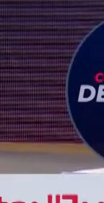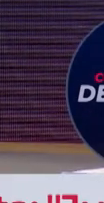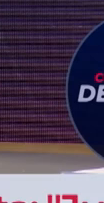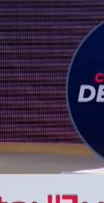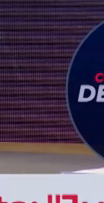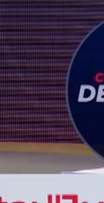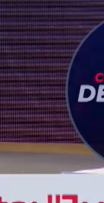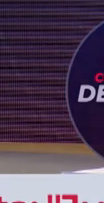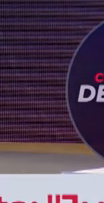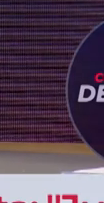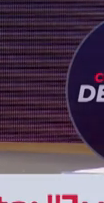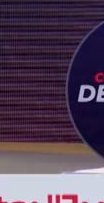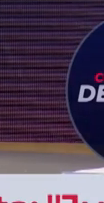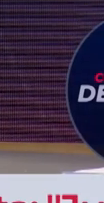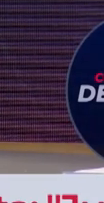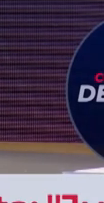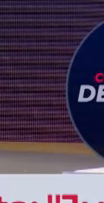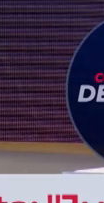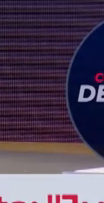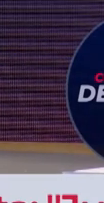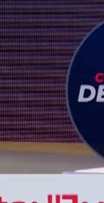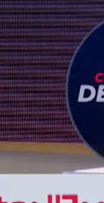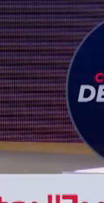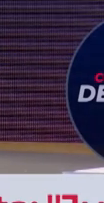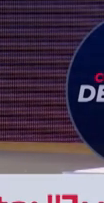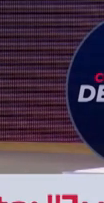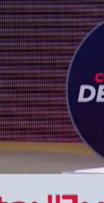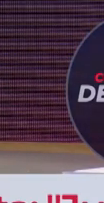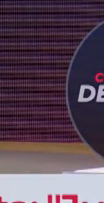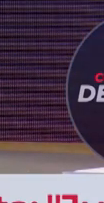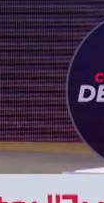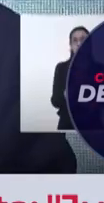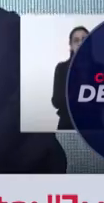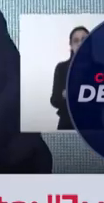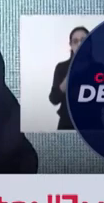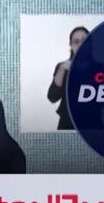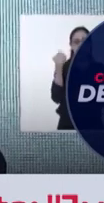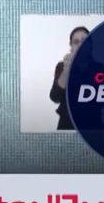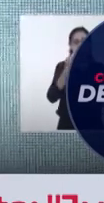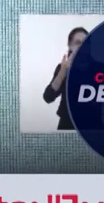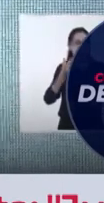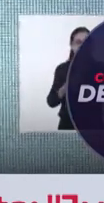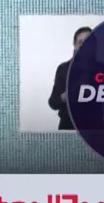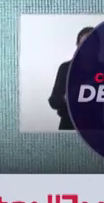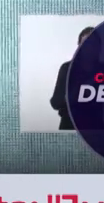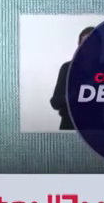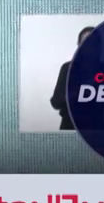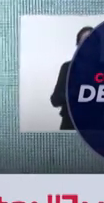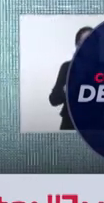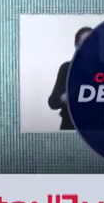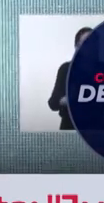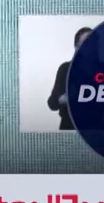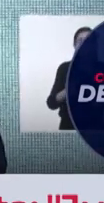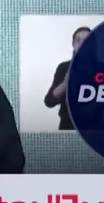No, bueno, yo lo que decía de arranque, para mí Massa tuvo primero una gran capacidad de inteligencia de subirle el volumen